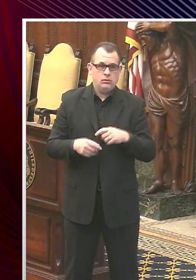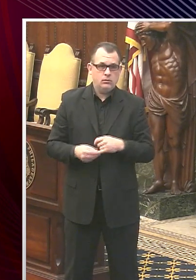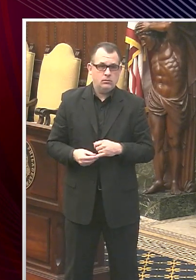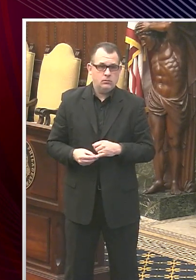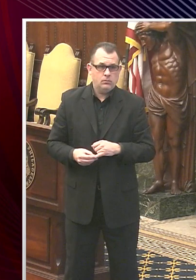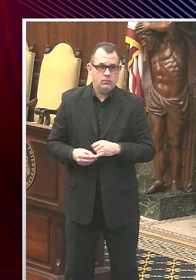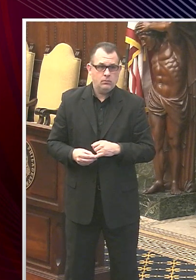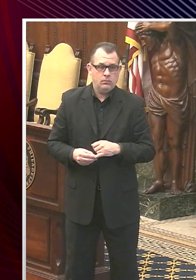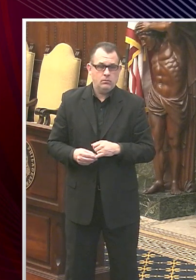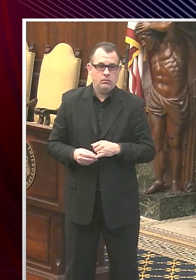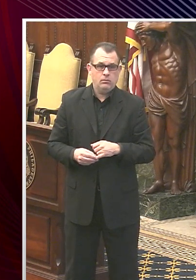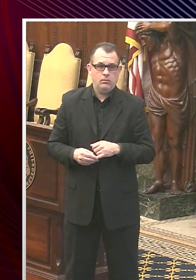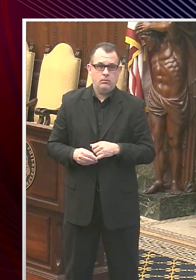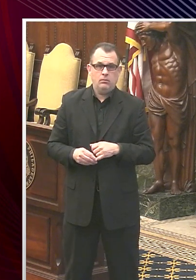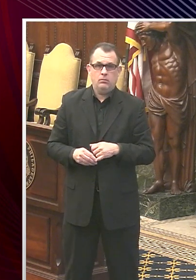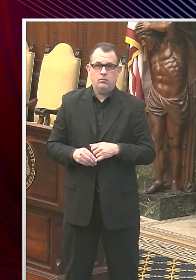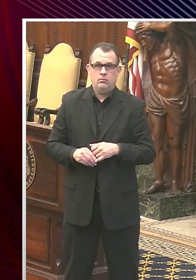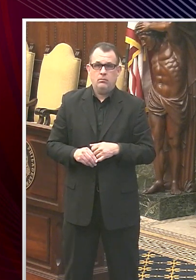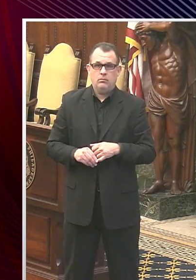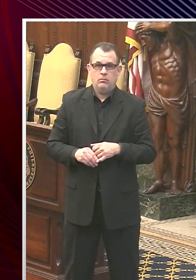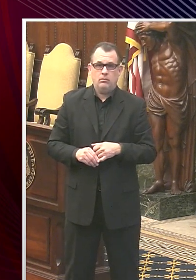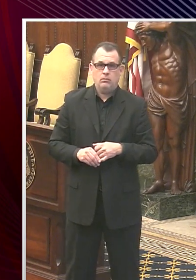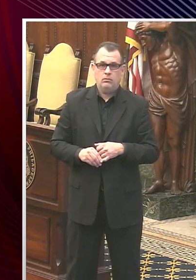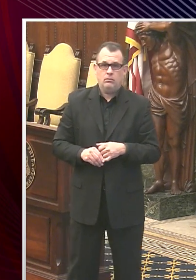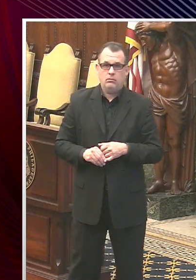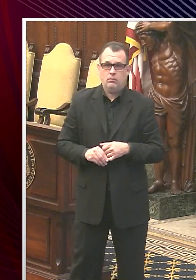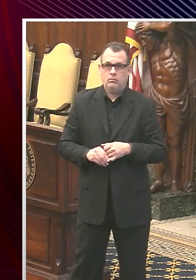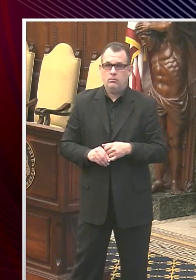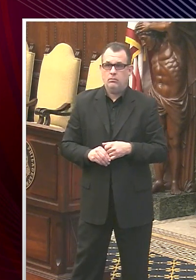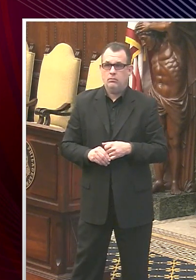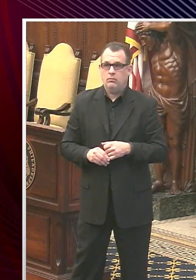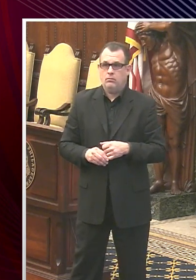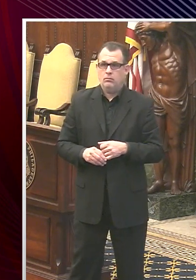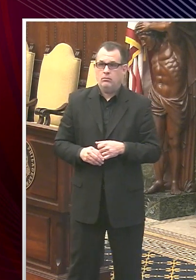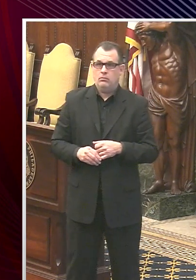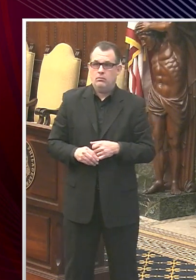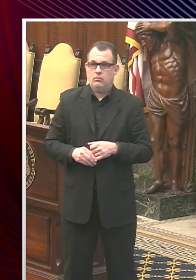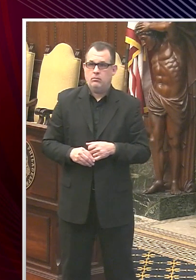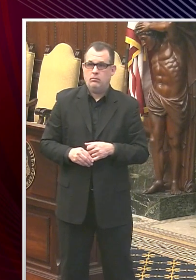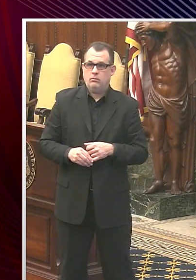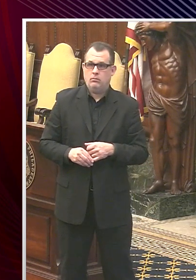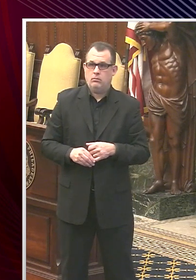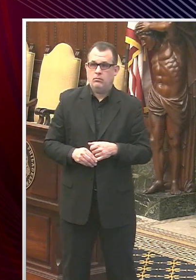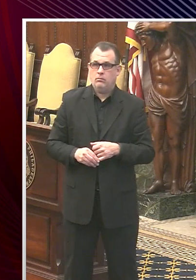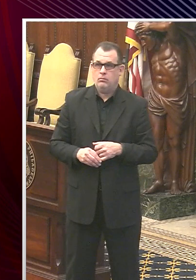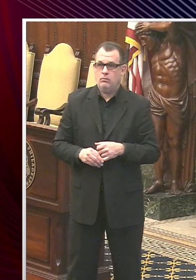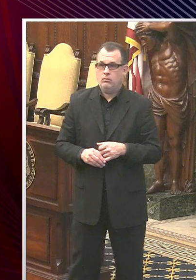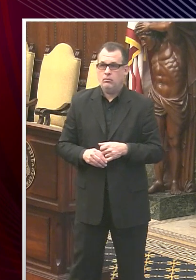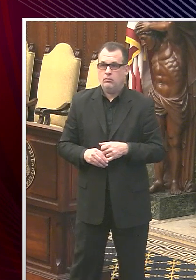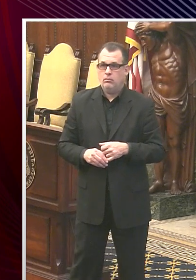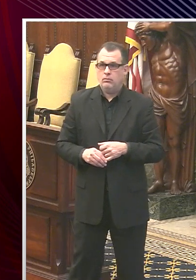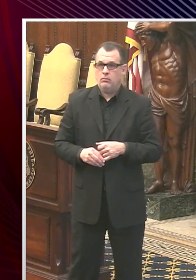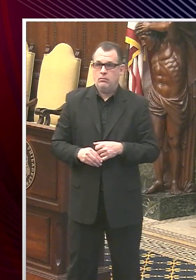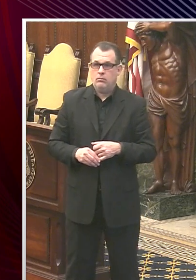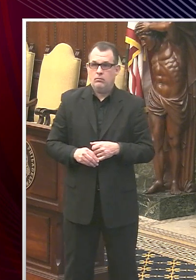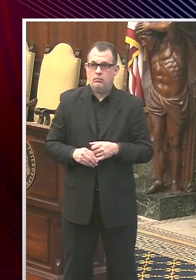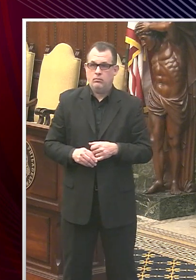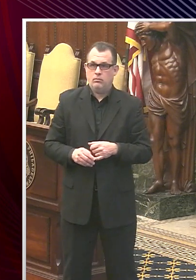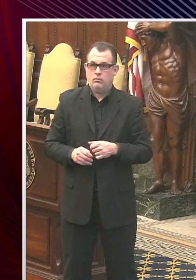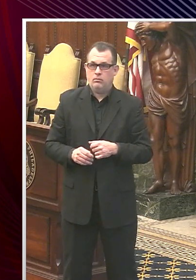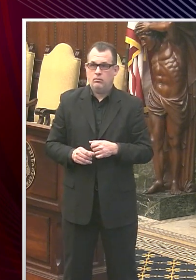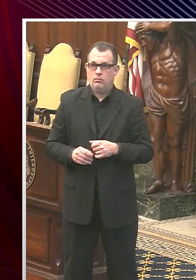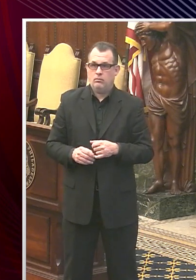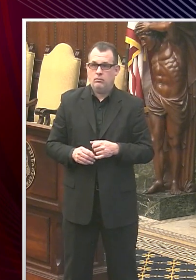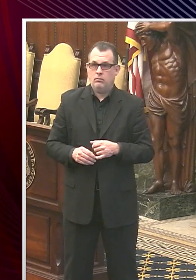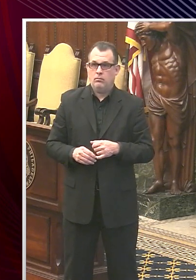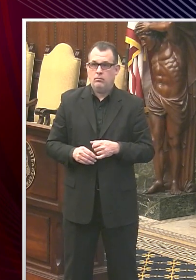la vacunación en masa. Por el momento no estamos listos para revelar ningunas otras ubicaciones fuera de las que ya tenemos. Gracias,